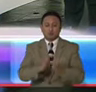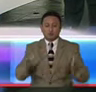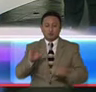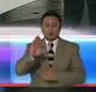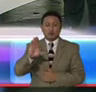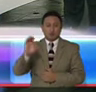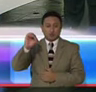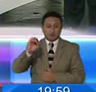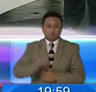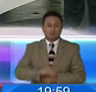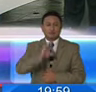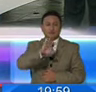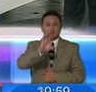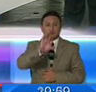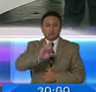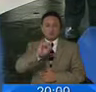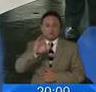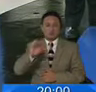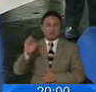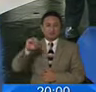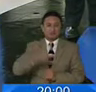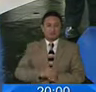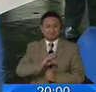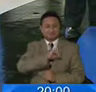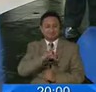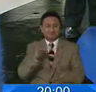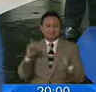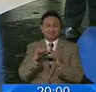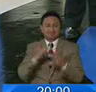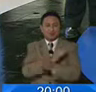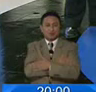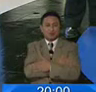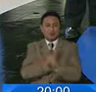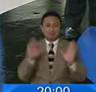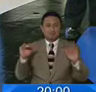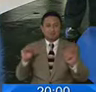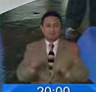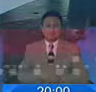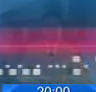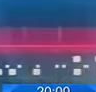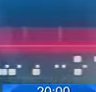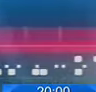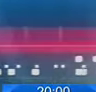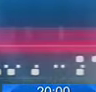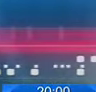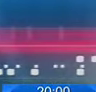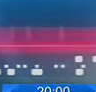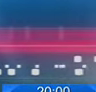elcomercio.com y tvc.com.es. Siempre conectados. Un abrazo. Gracias.